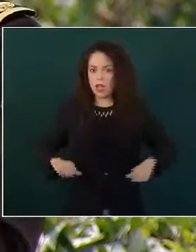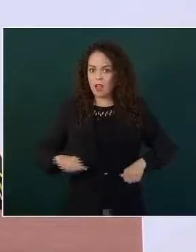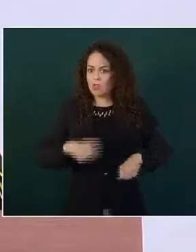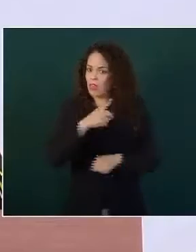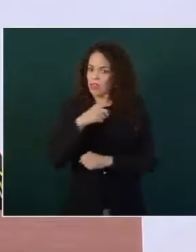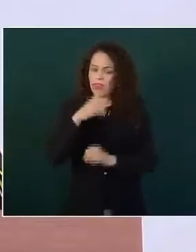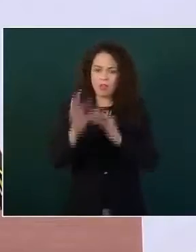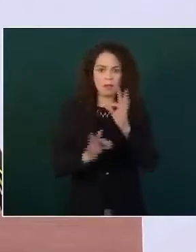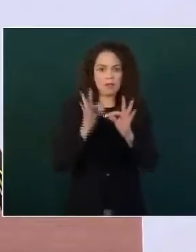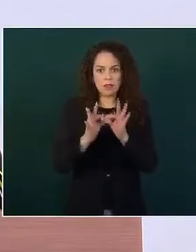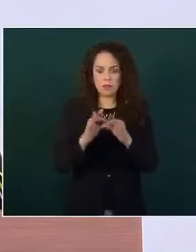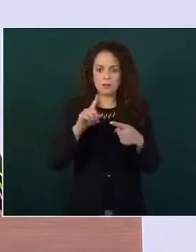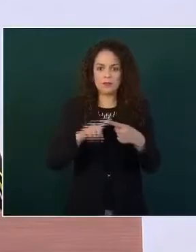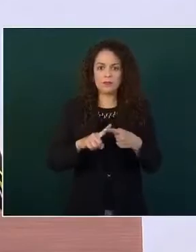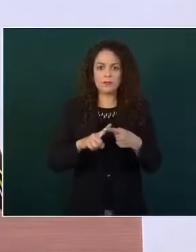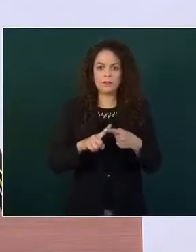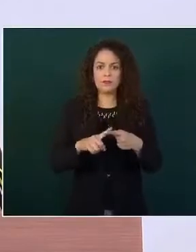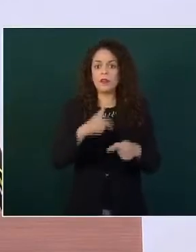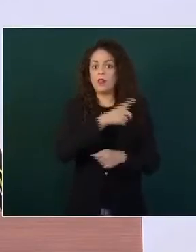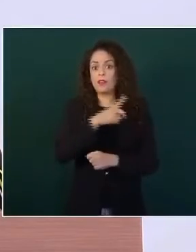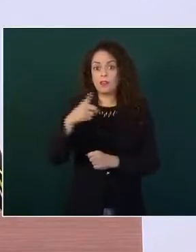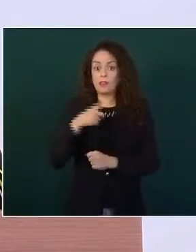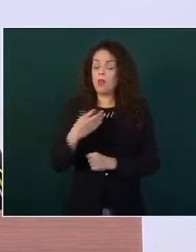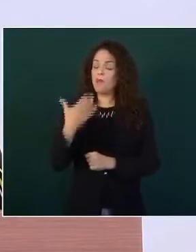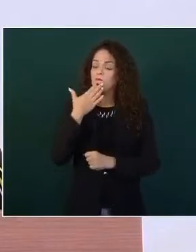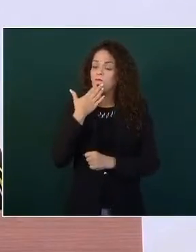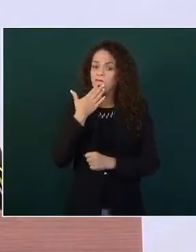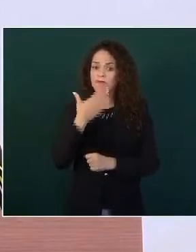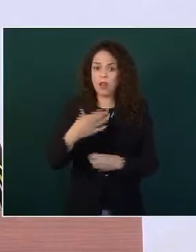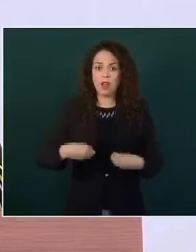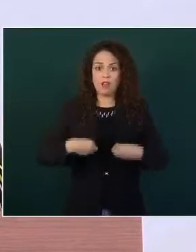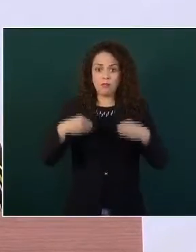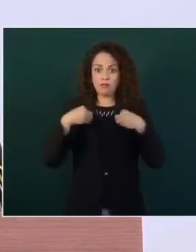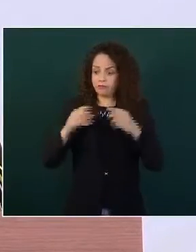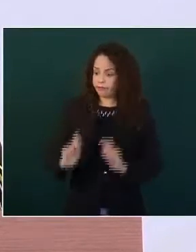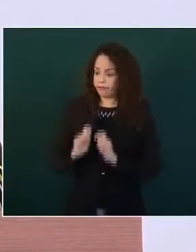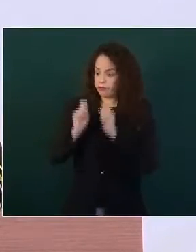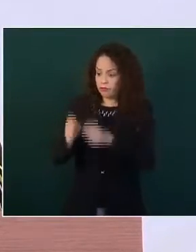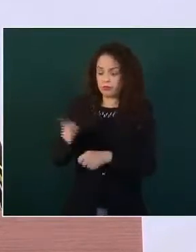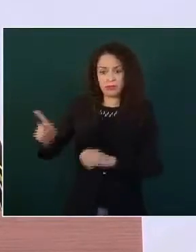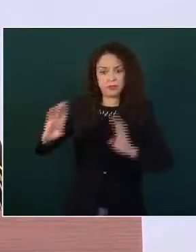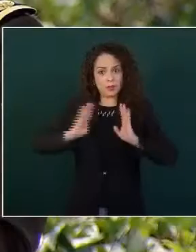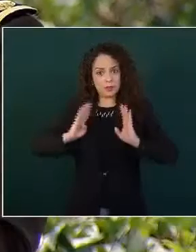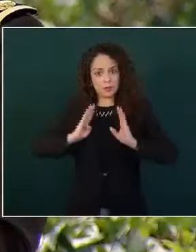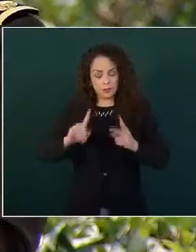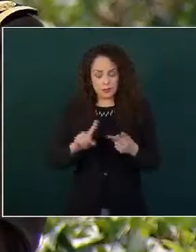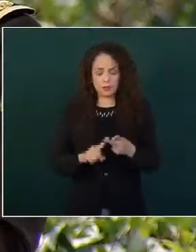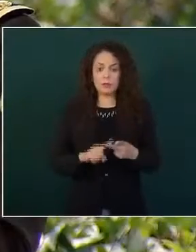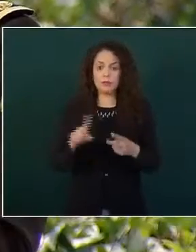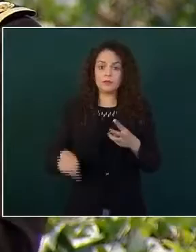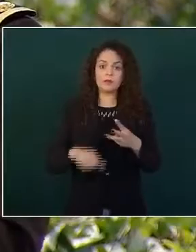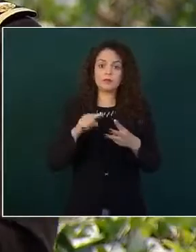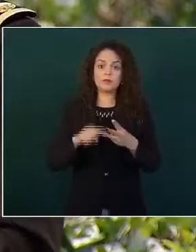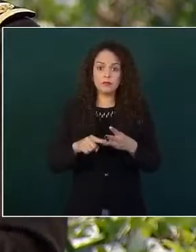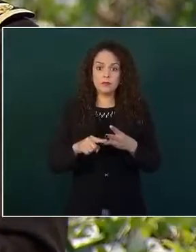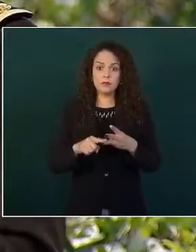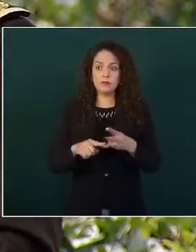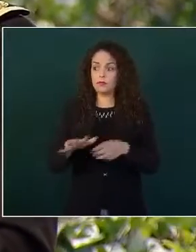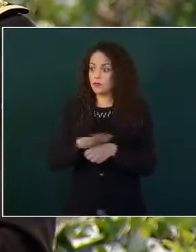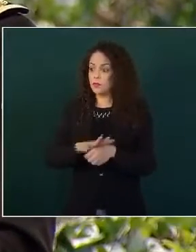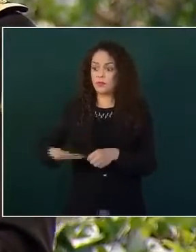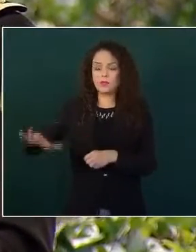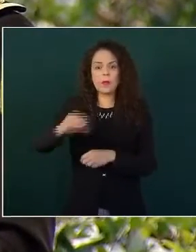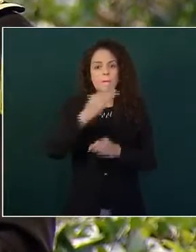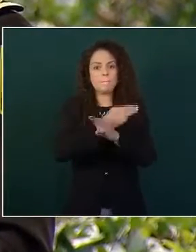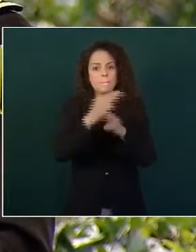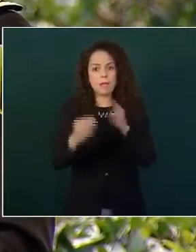procurar el máximo bienestar a las tropas y mantener los recursos humanos y